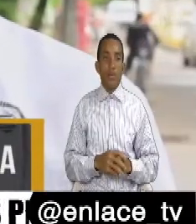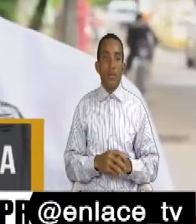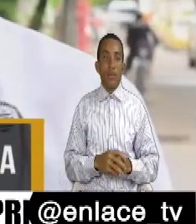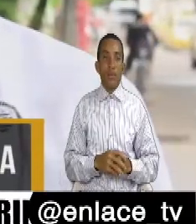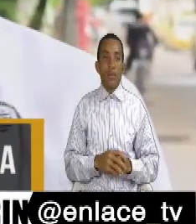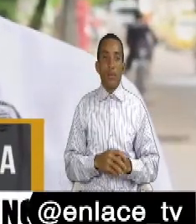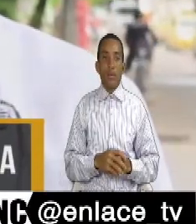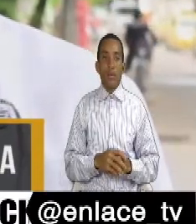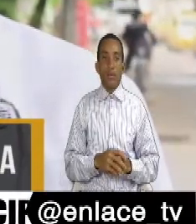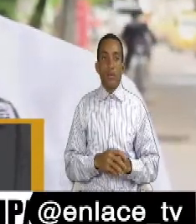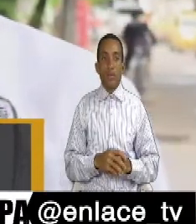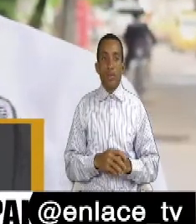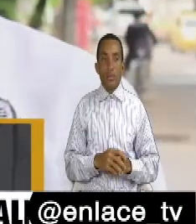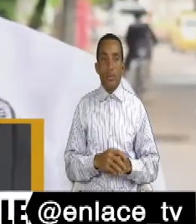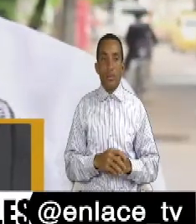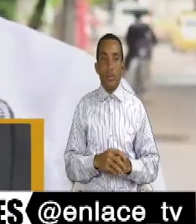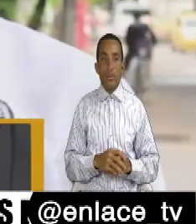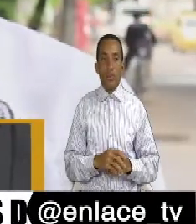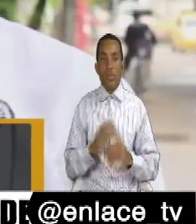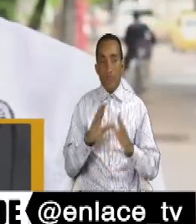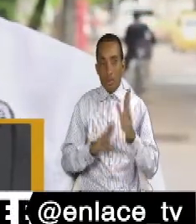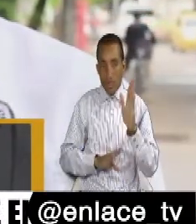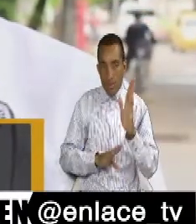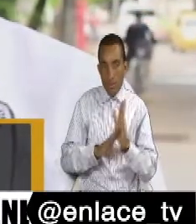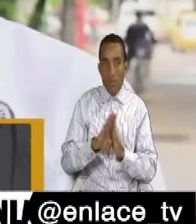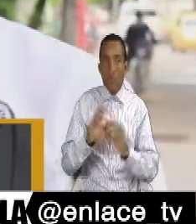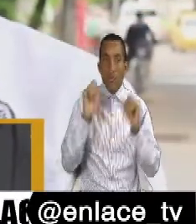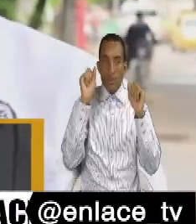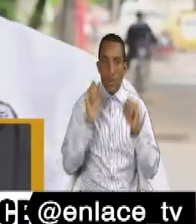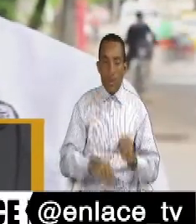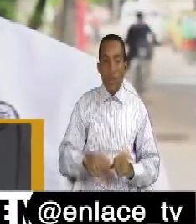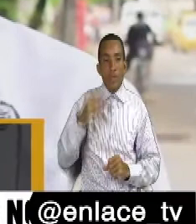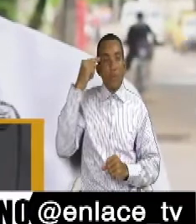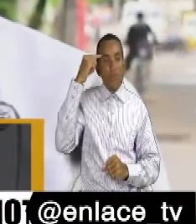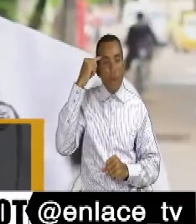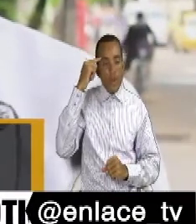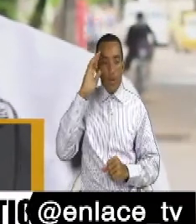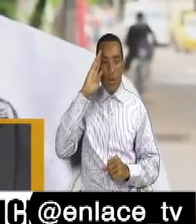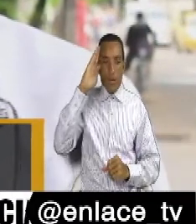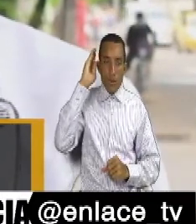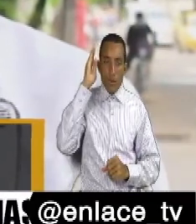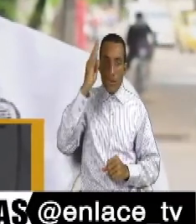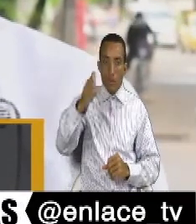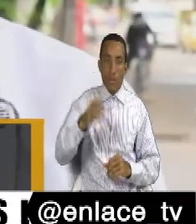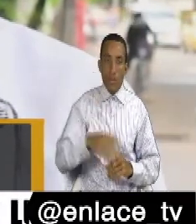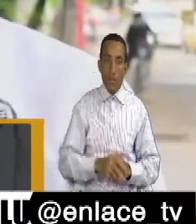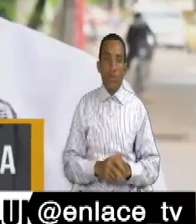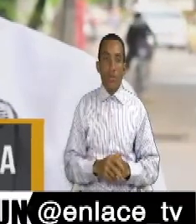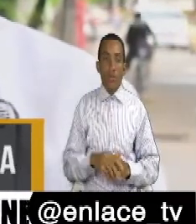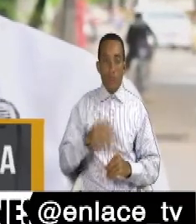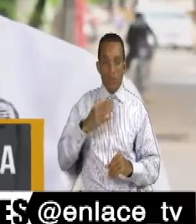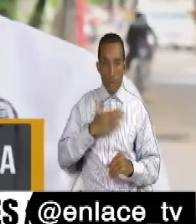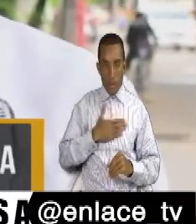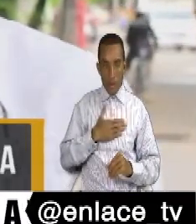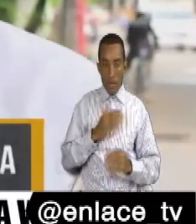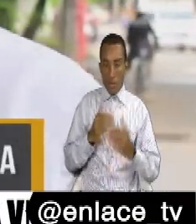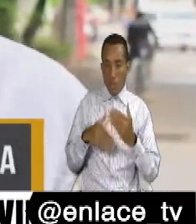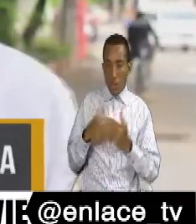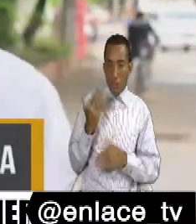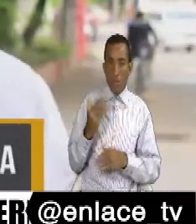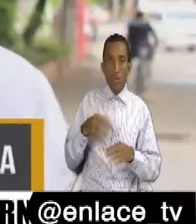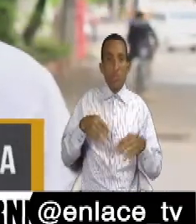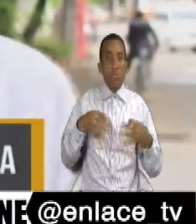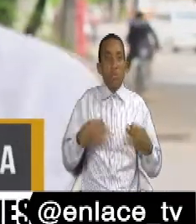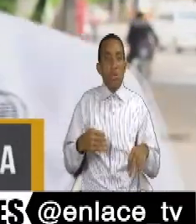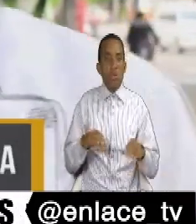nada, que salir adelante y siempre pensar en un futuro, pues así como yo, mire, comencé con una